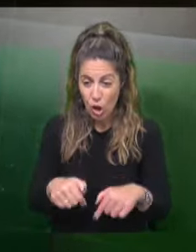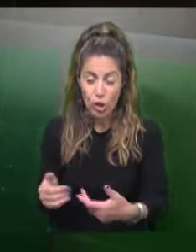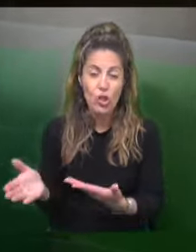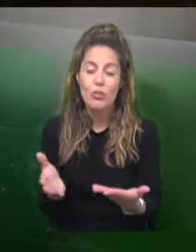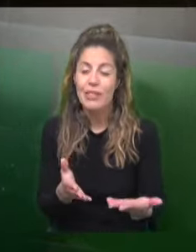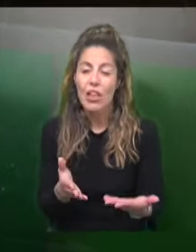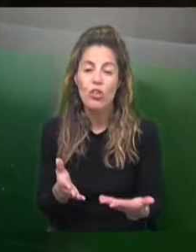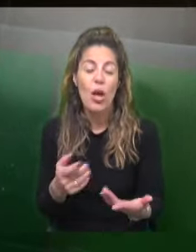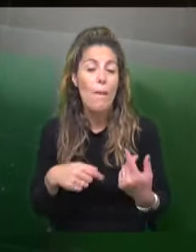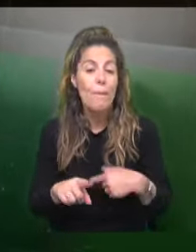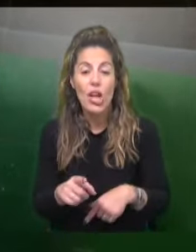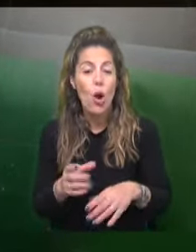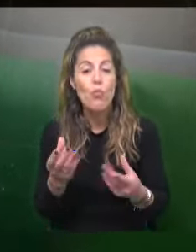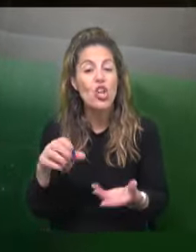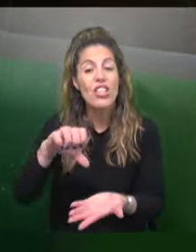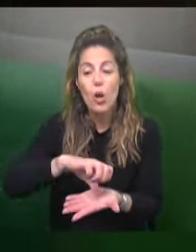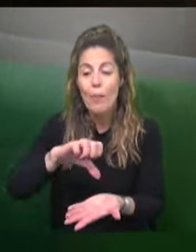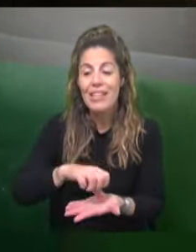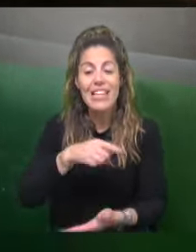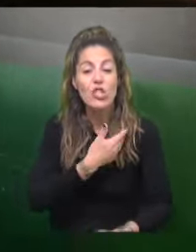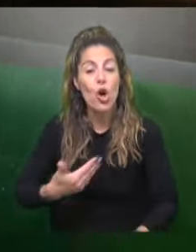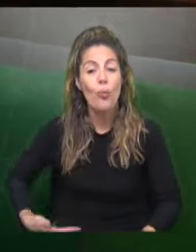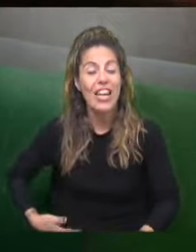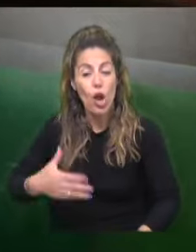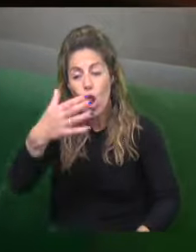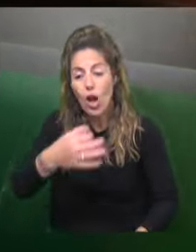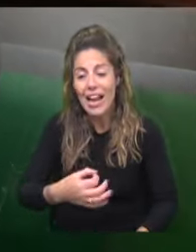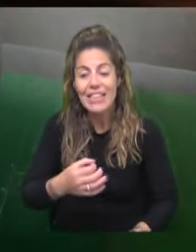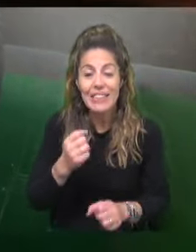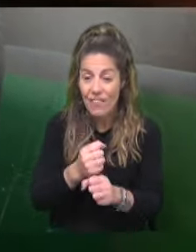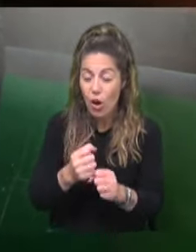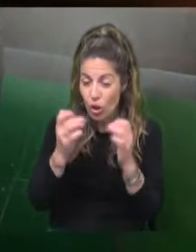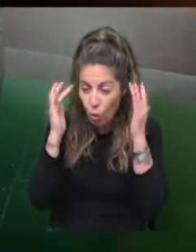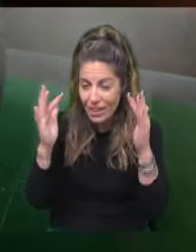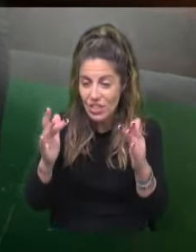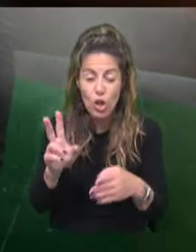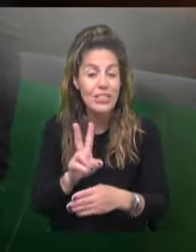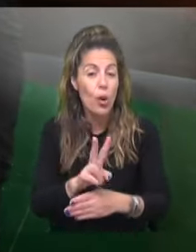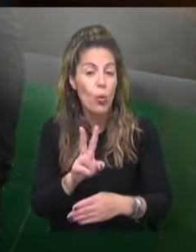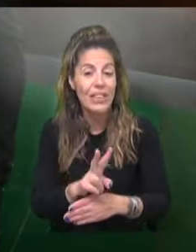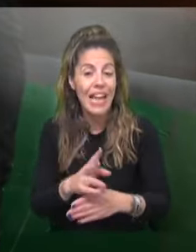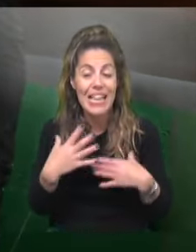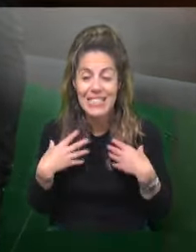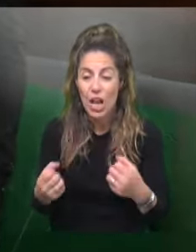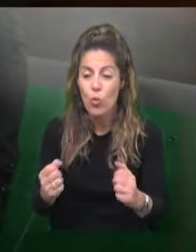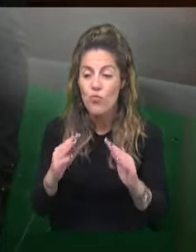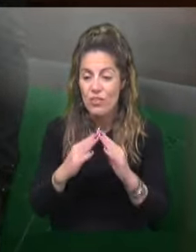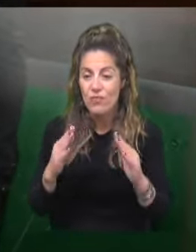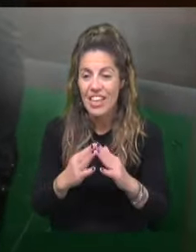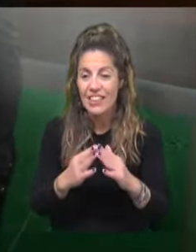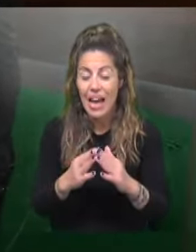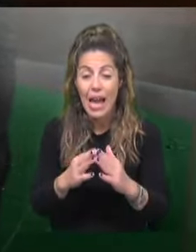invitados pero en muchos esos países esos gobiernos locales tienen tareas en educación en seguridad en salud en vivienda